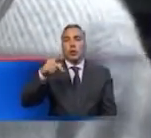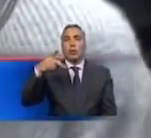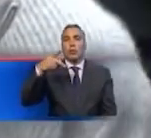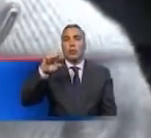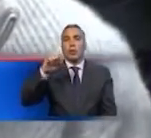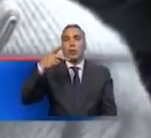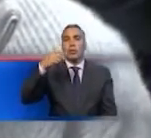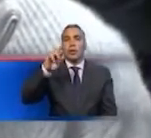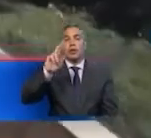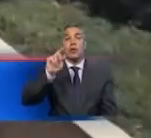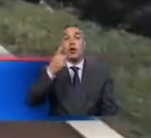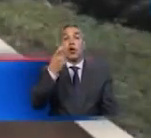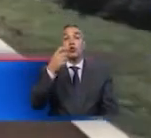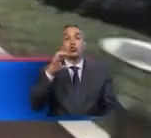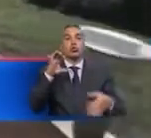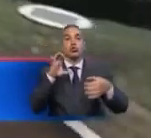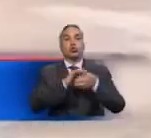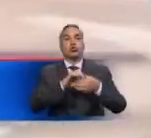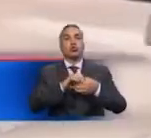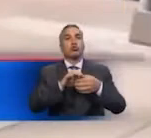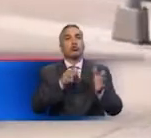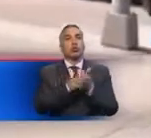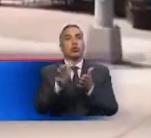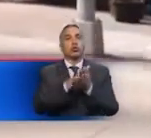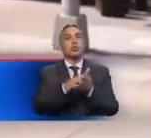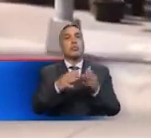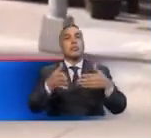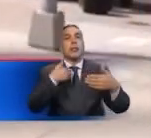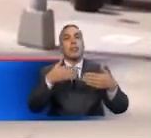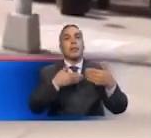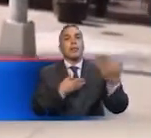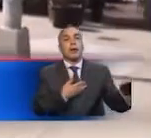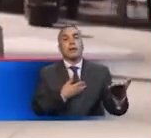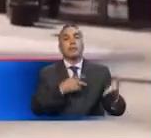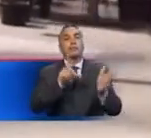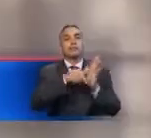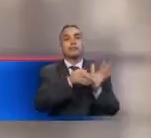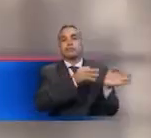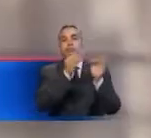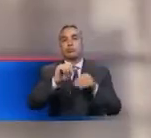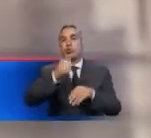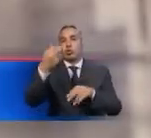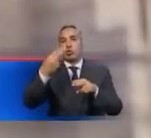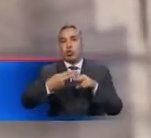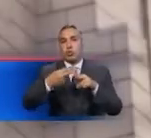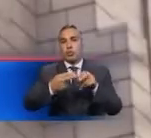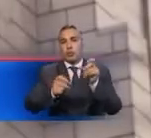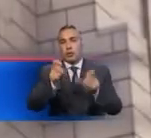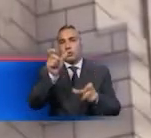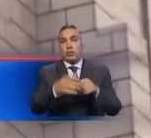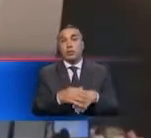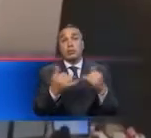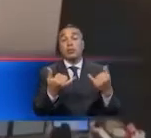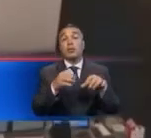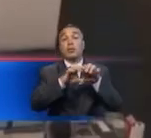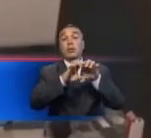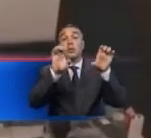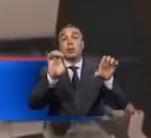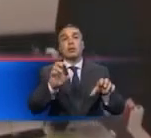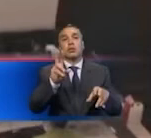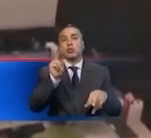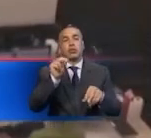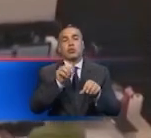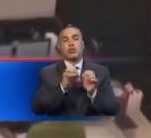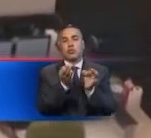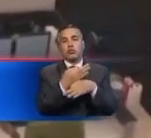no están en el país? ¿Por qué el presidente Lasso no confía en el país? Y una de las cosas que vemos que parece también interesante es el